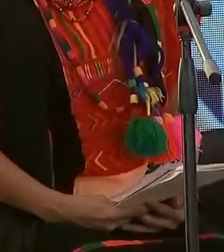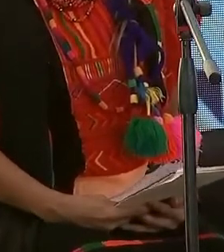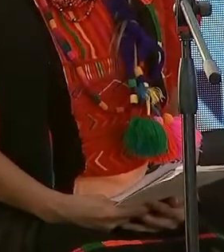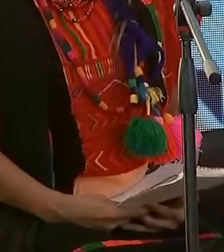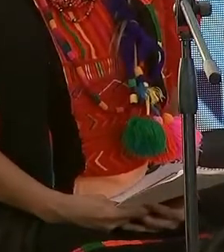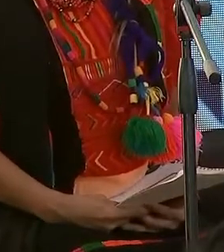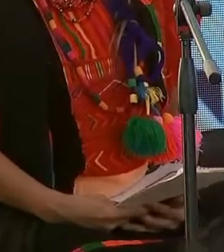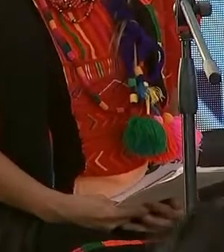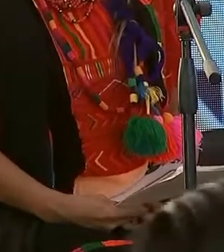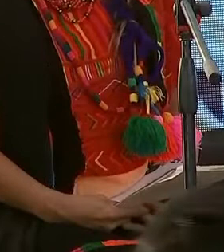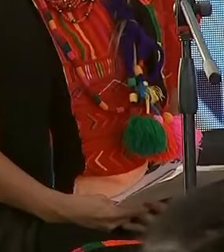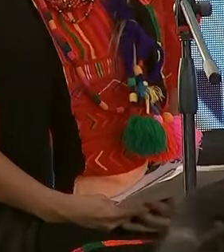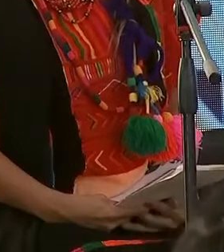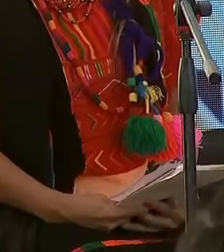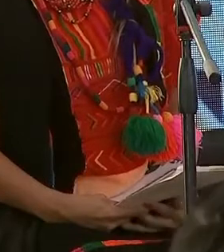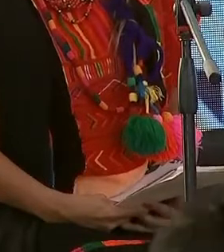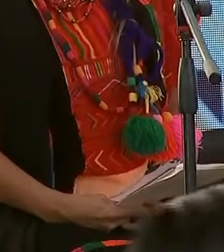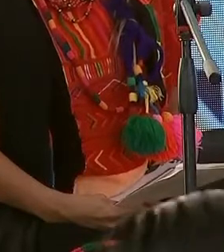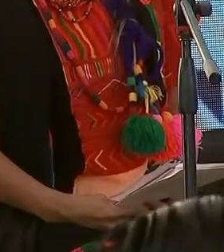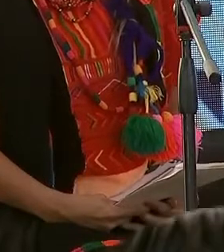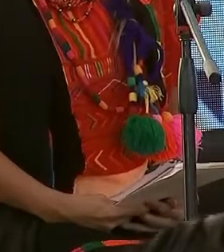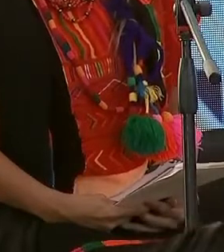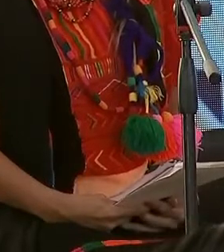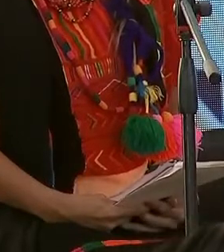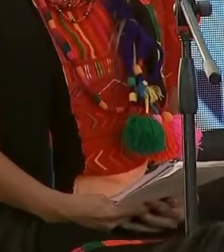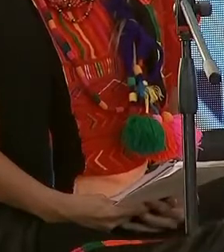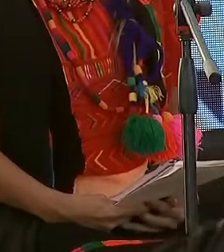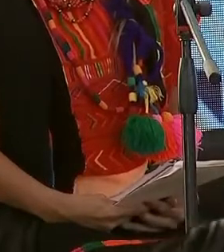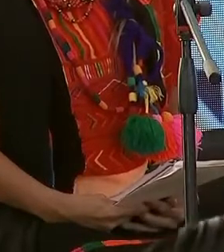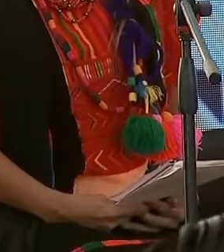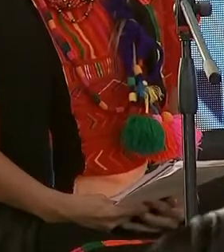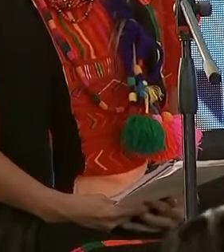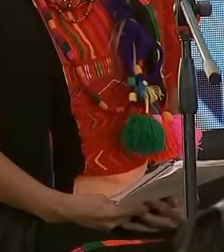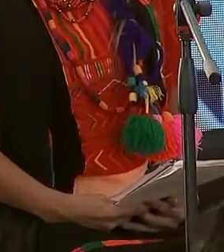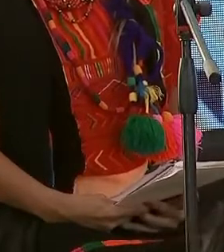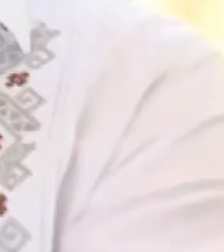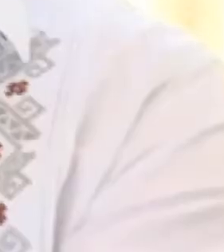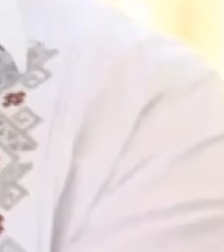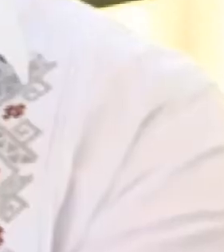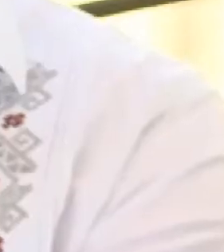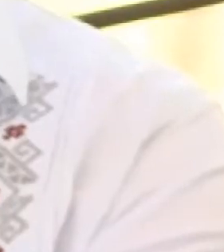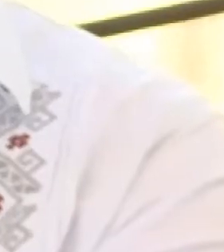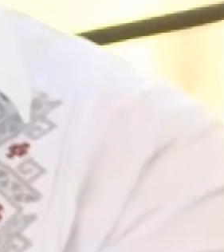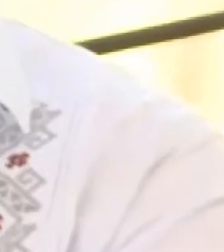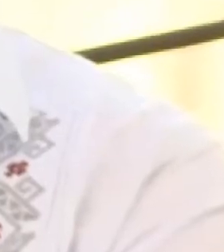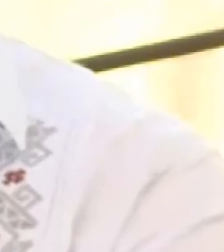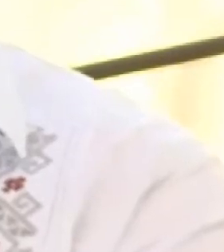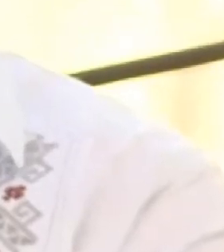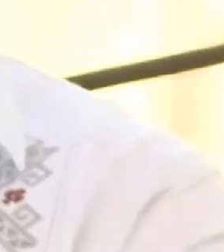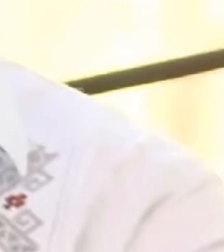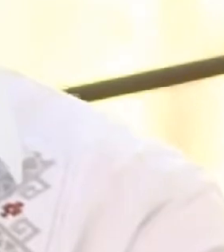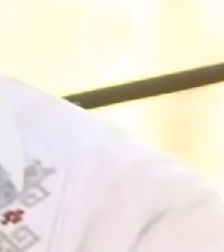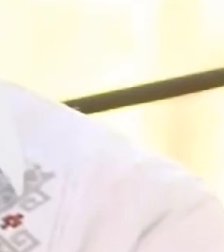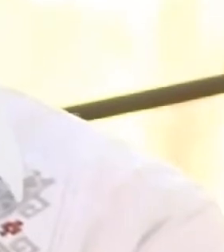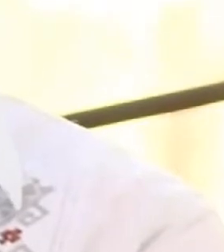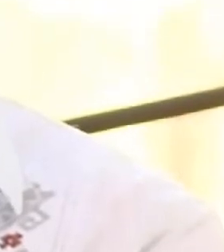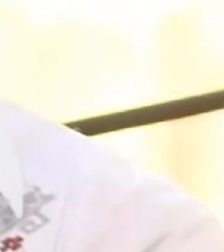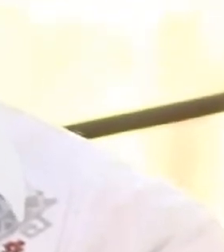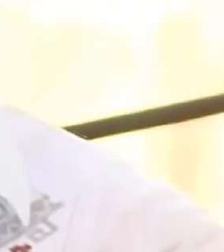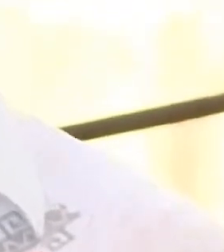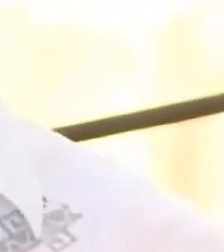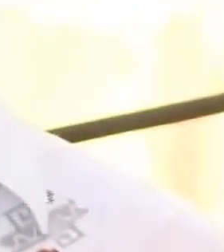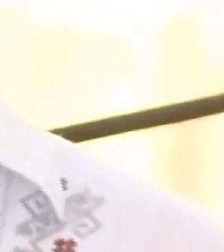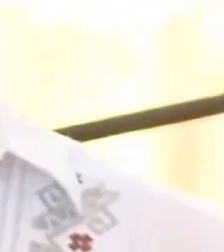enfants que je suis toujours partout où l'on peut me trouver, où j'ai toujours voulu être, avec le